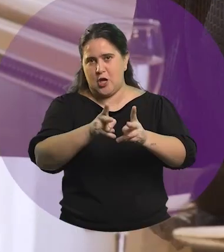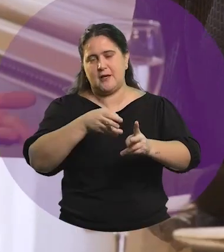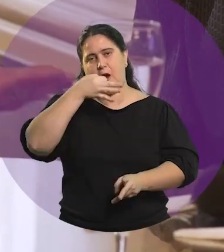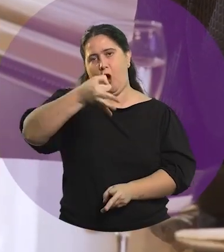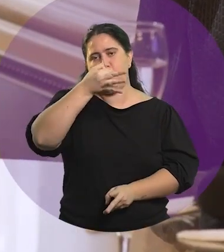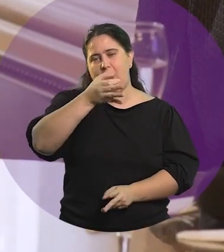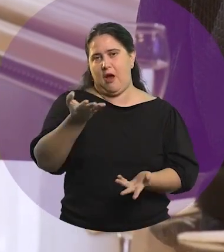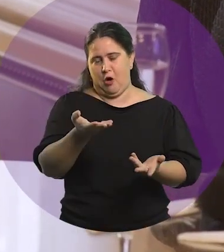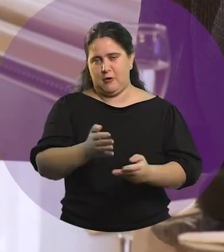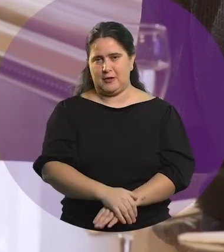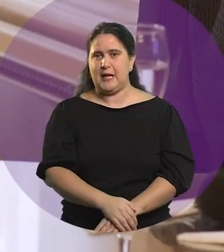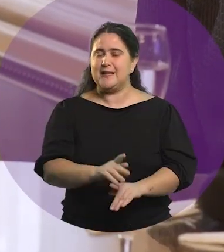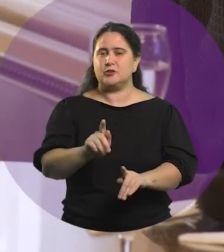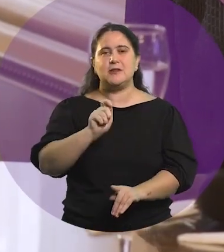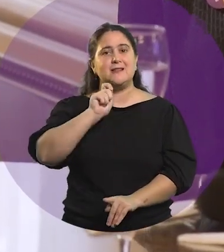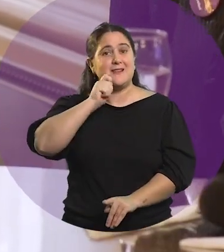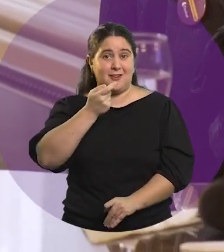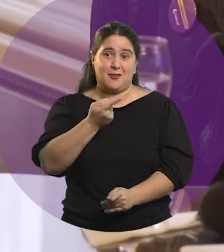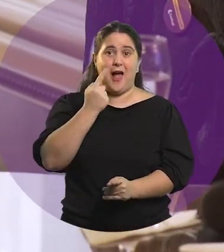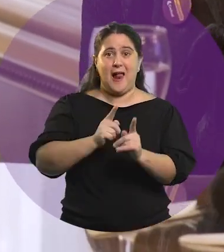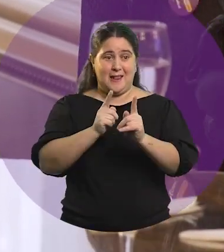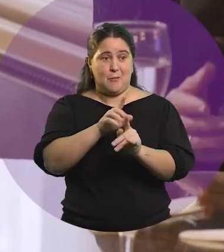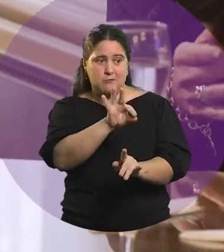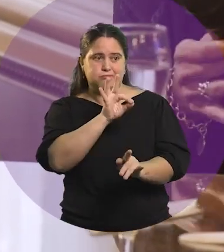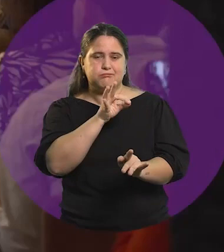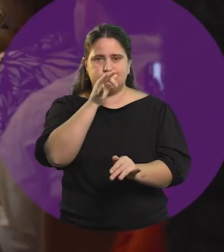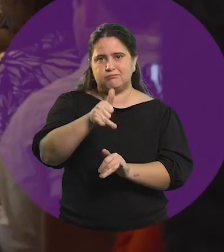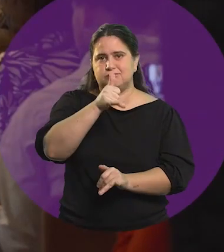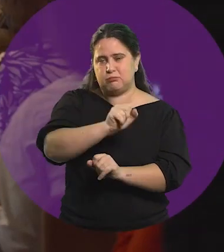va a compartir por esto que decíamos, ¿no? Está bueno que alguien lo tome también.